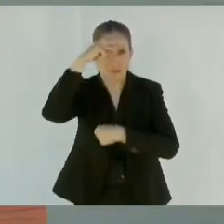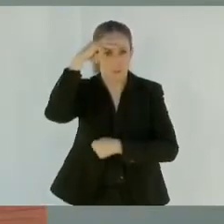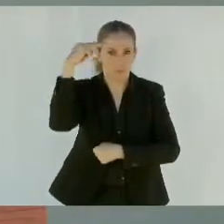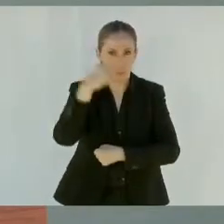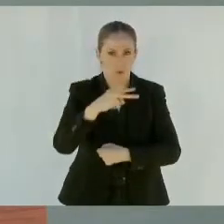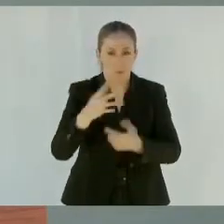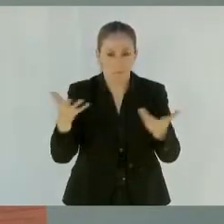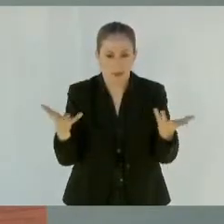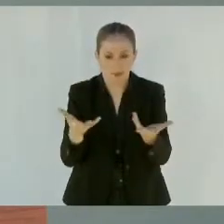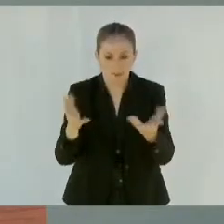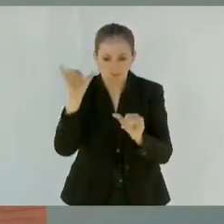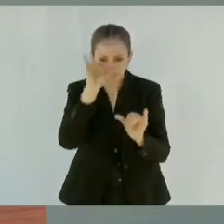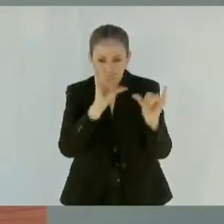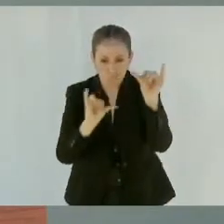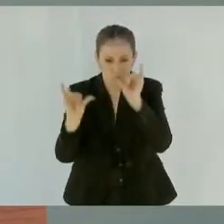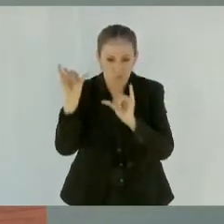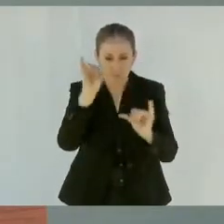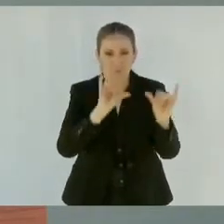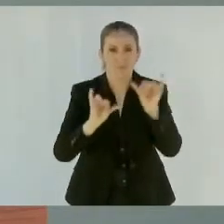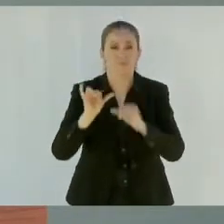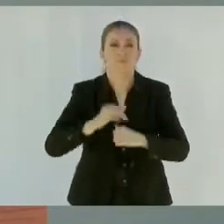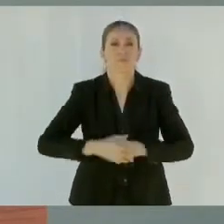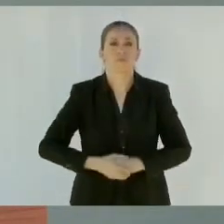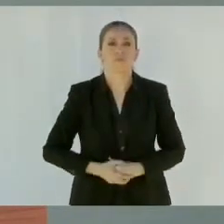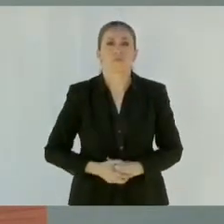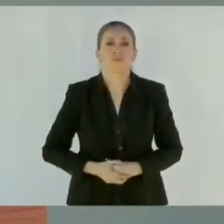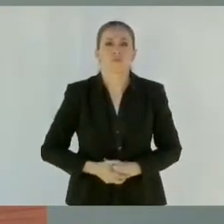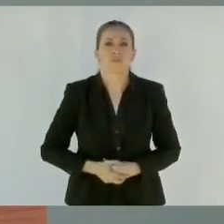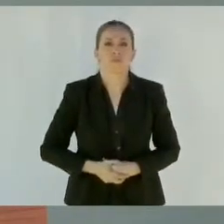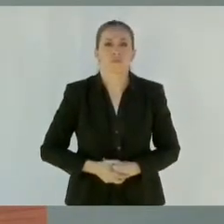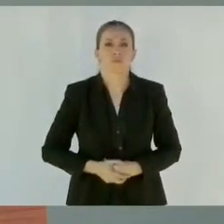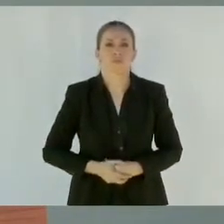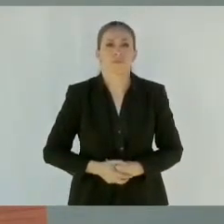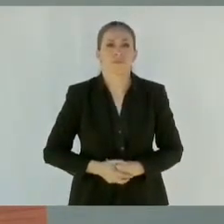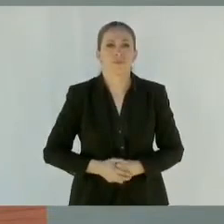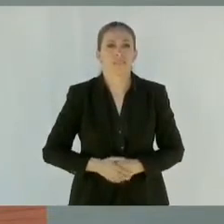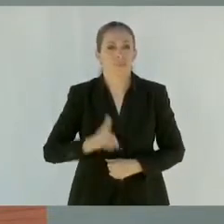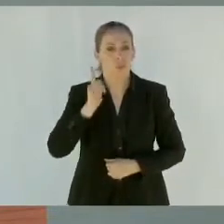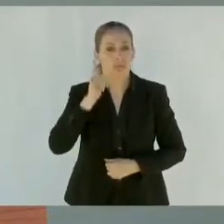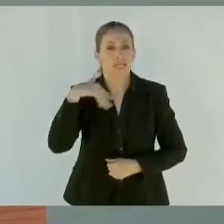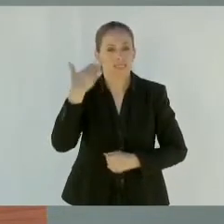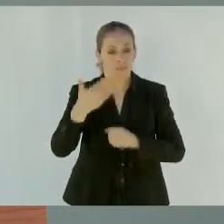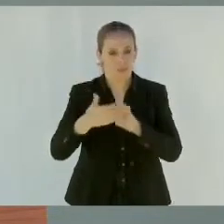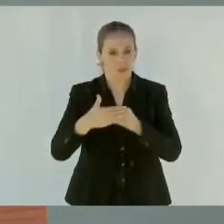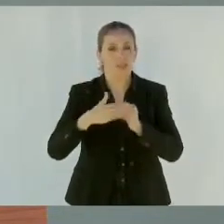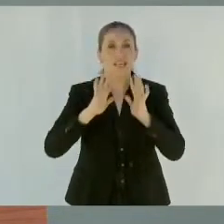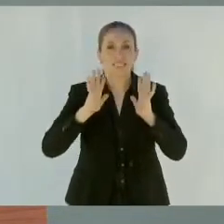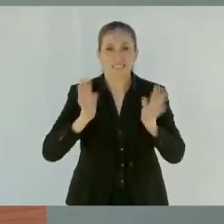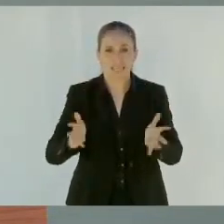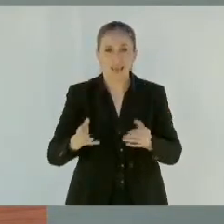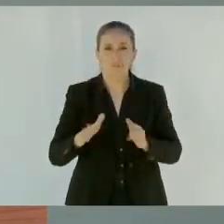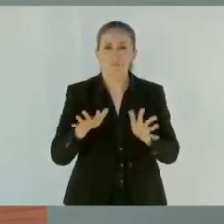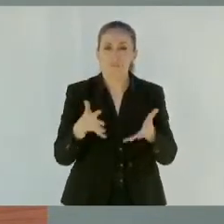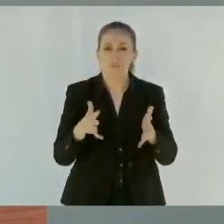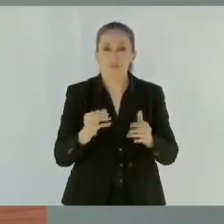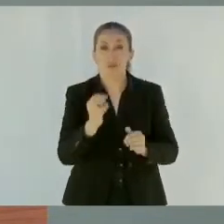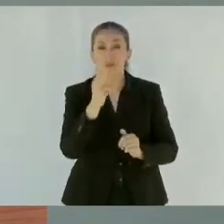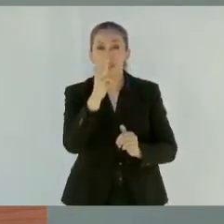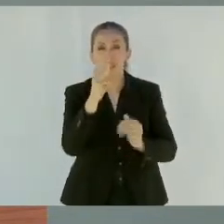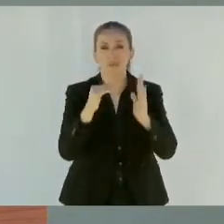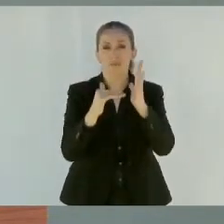Vamos a tener pronto ya alrededor de 3